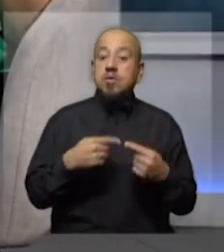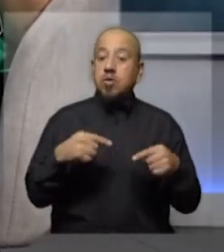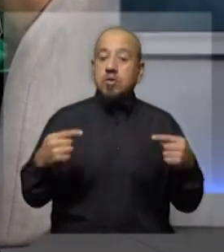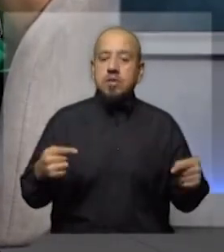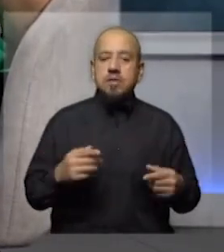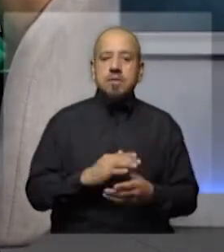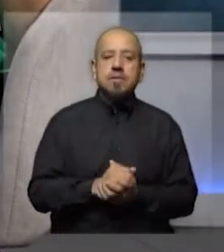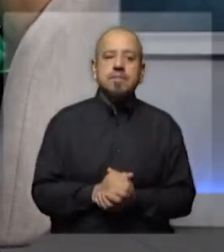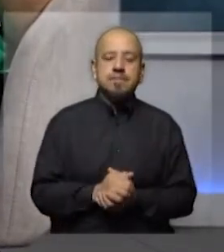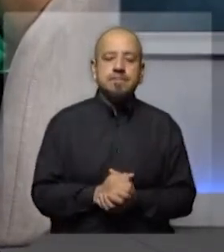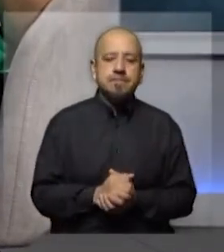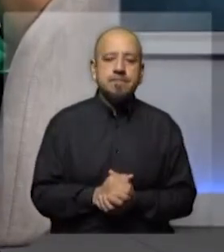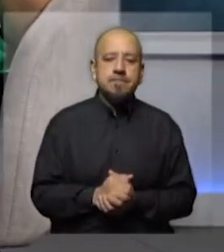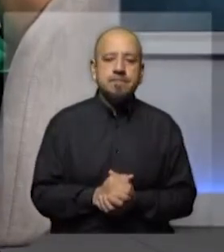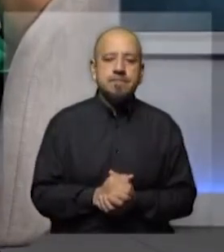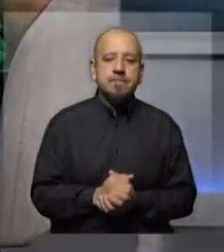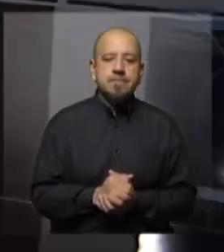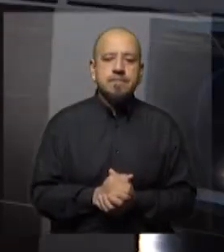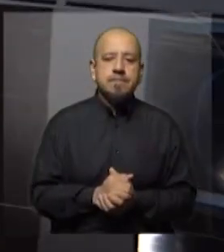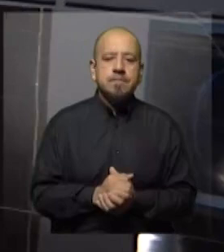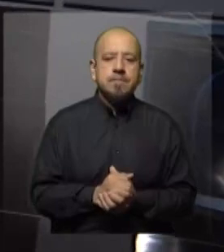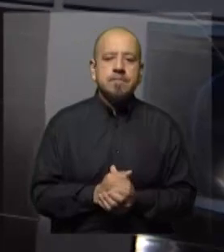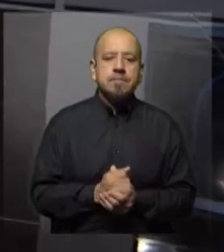fermentales nos vemos y gracias gracias